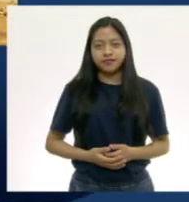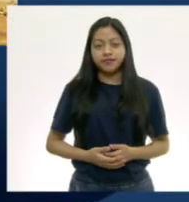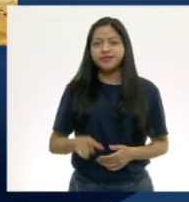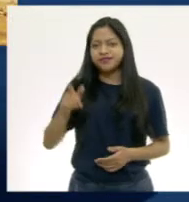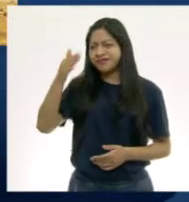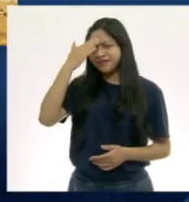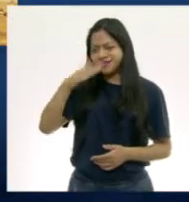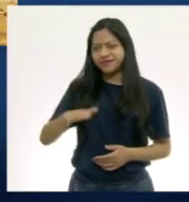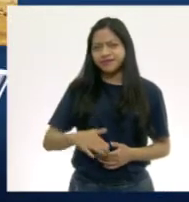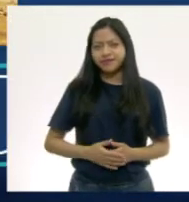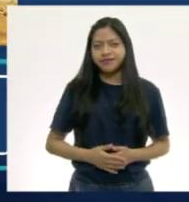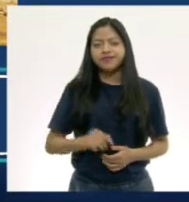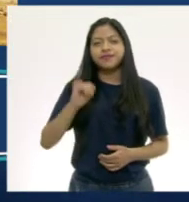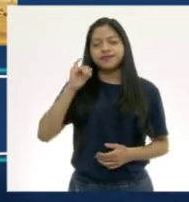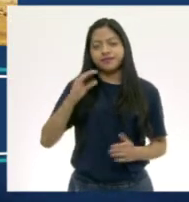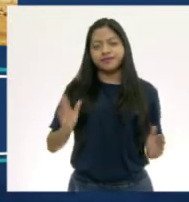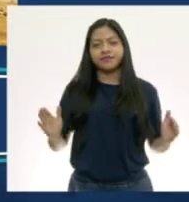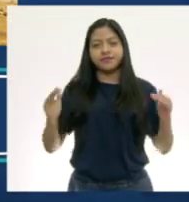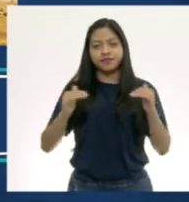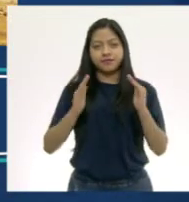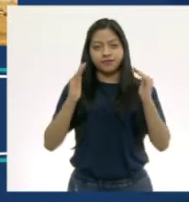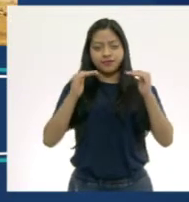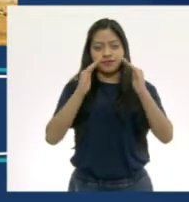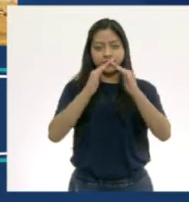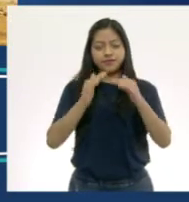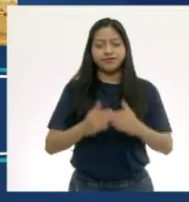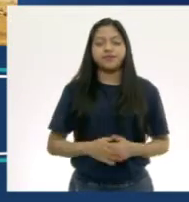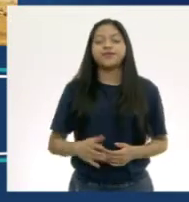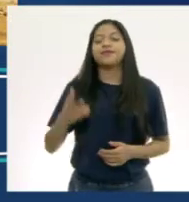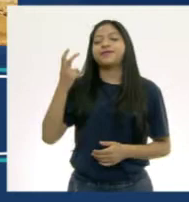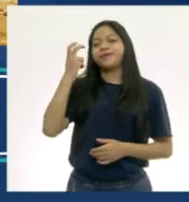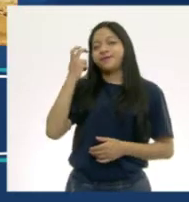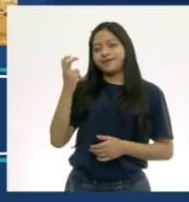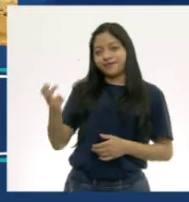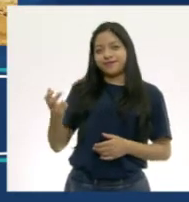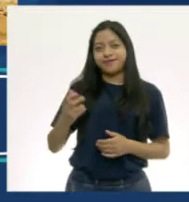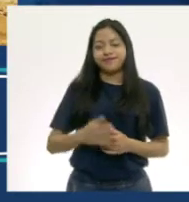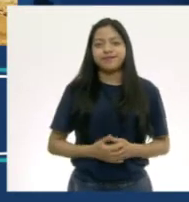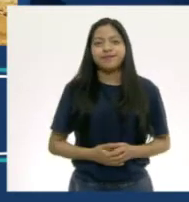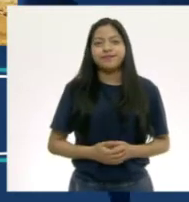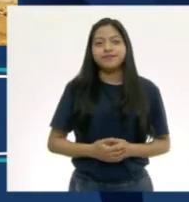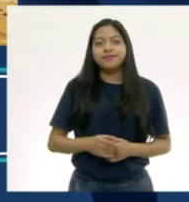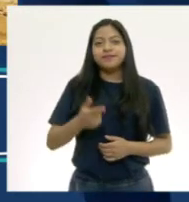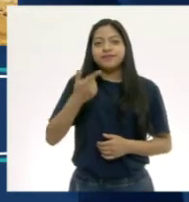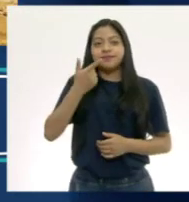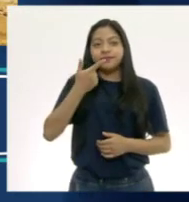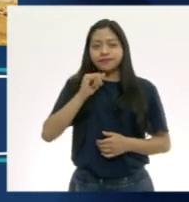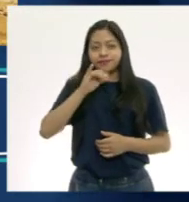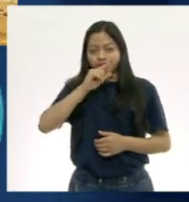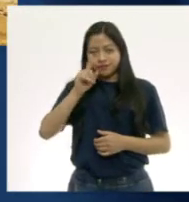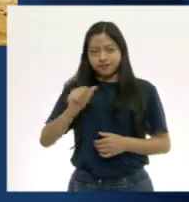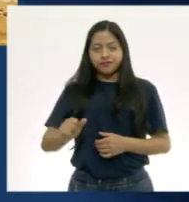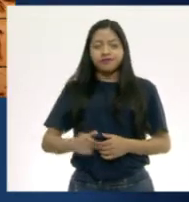ubicas? Sí, son unas pirámides. Exacto. Las pirámides de Giza. Sí.